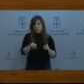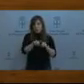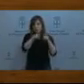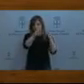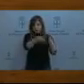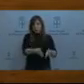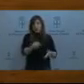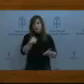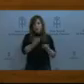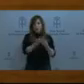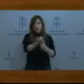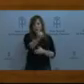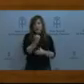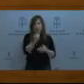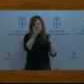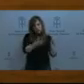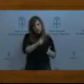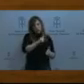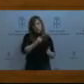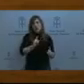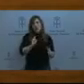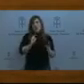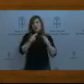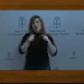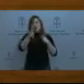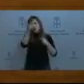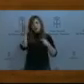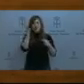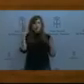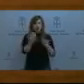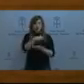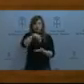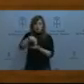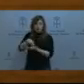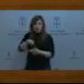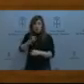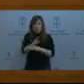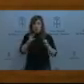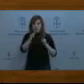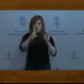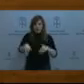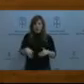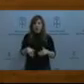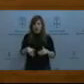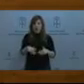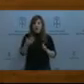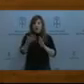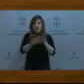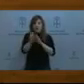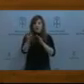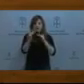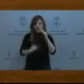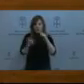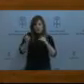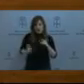le voy a pedir su apoyo, no a usted, a todos los diputados y diputadas presentes en esta Cámara, porque al fin y al cabo hablaremos de desigualdad